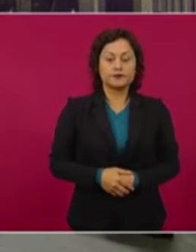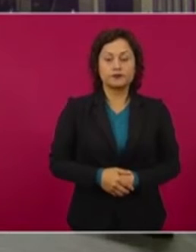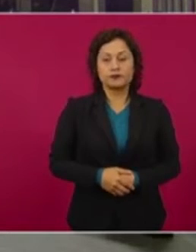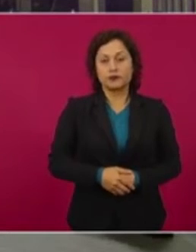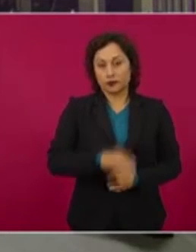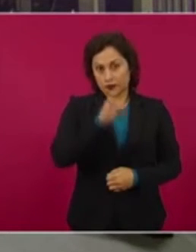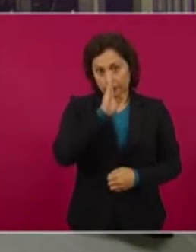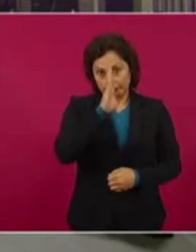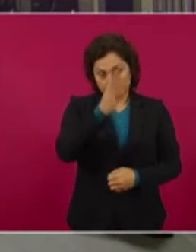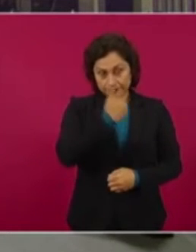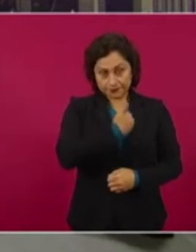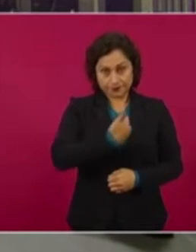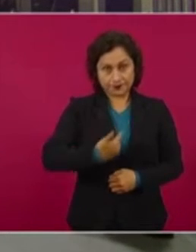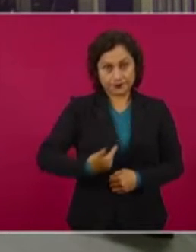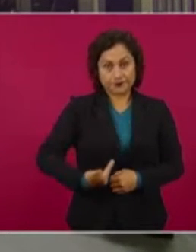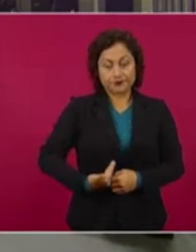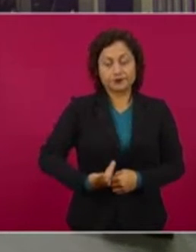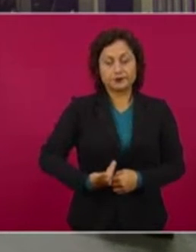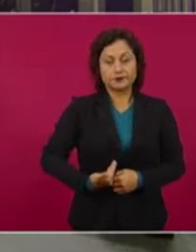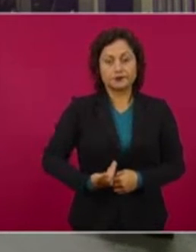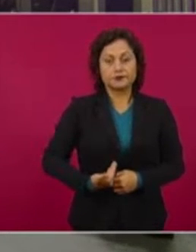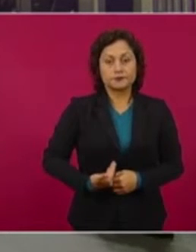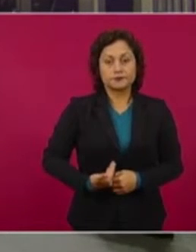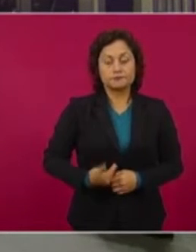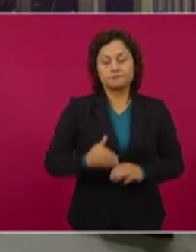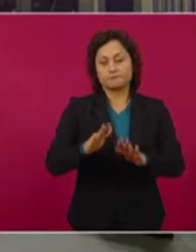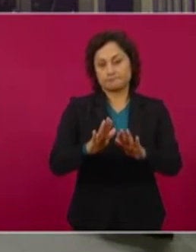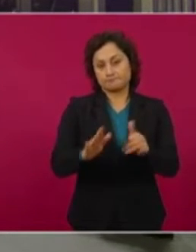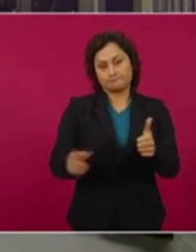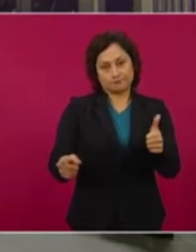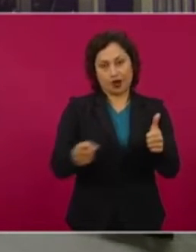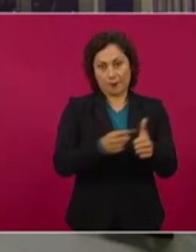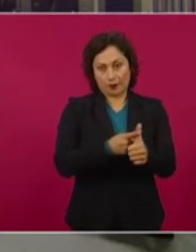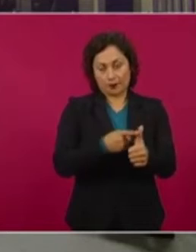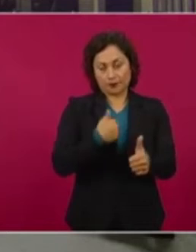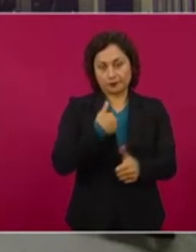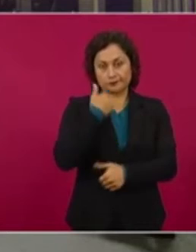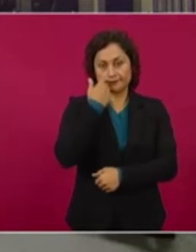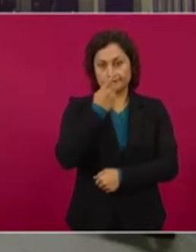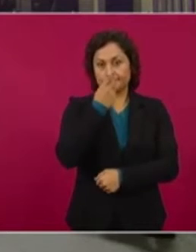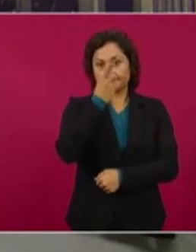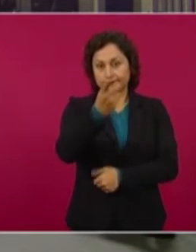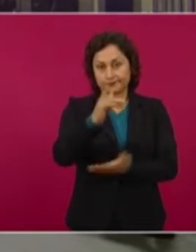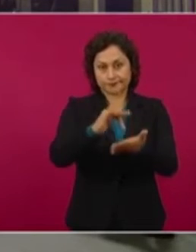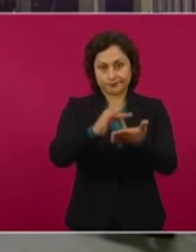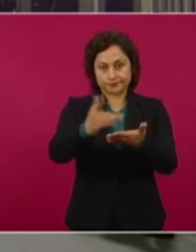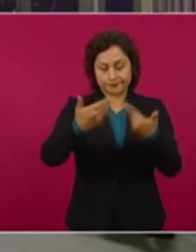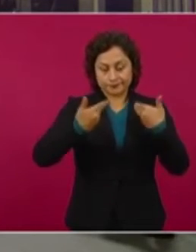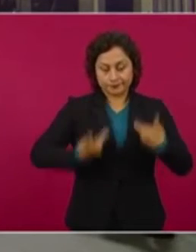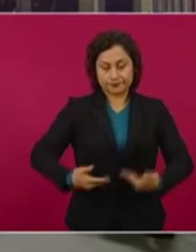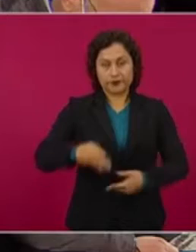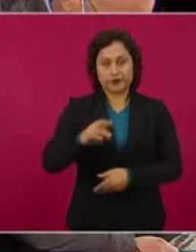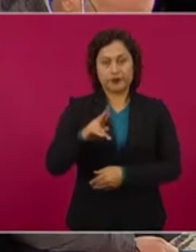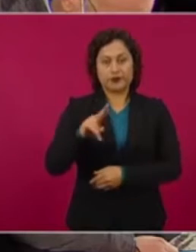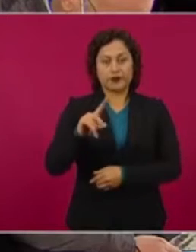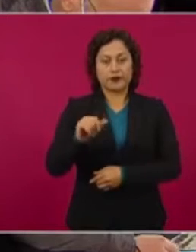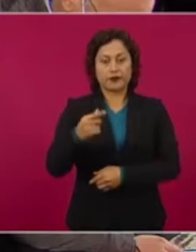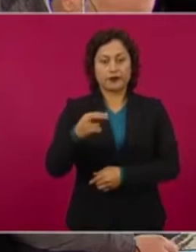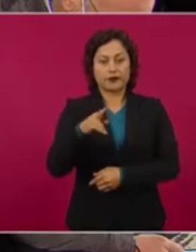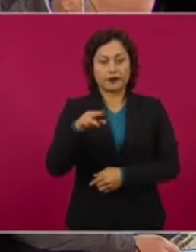Presidente, antes que nada le agradezco, soy Frida Guerrera, Verónica Villalbazo.